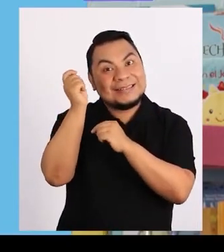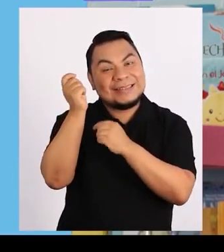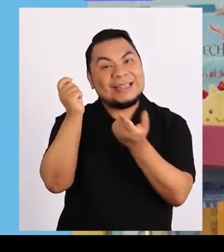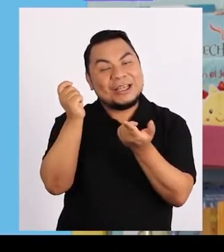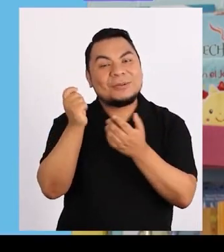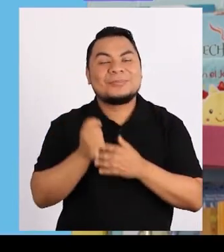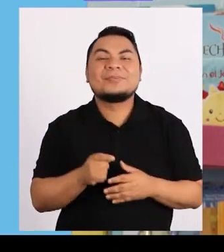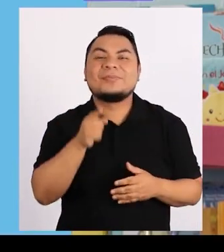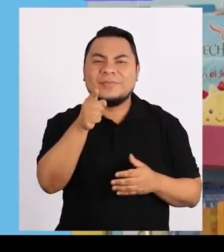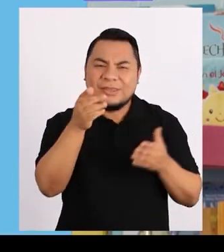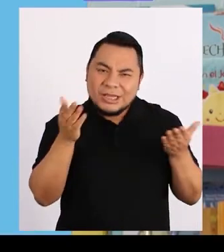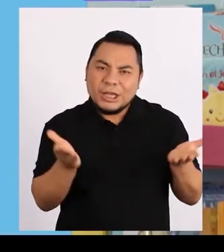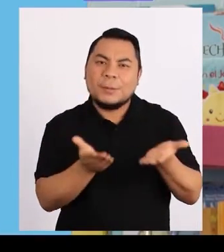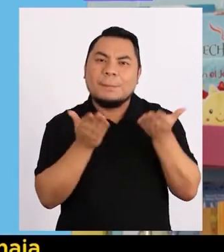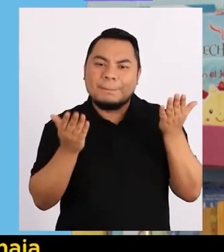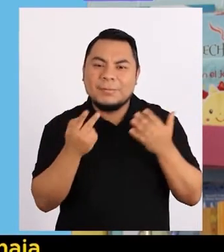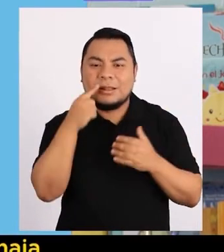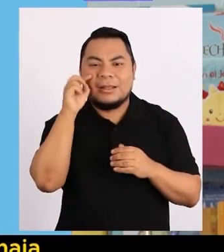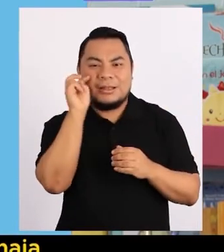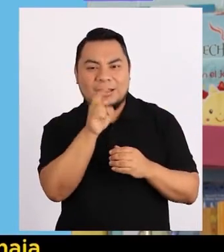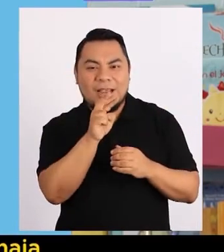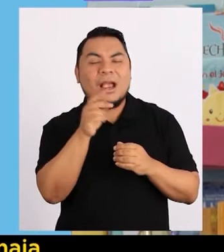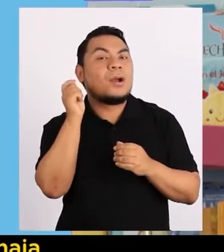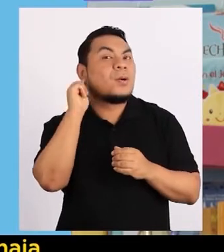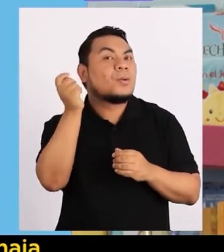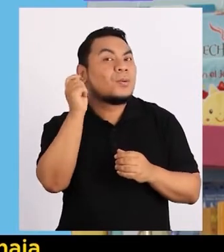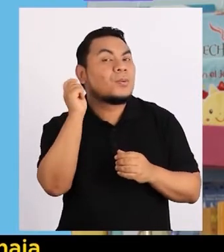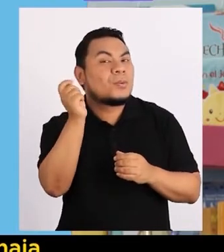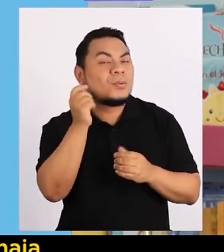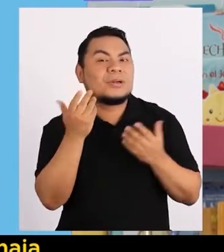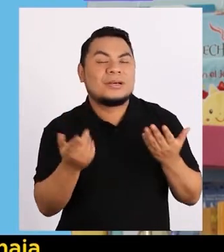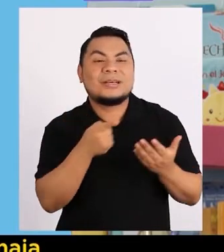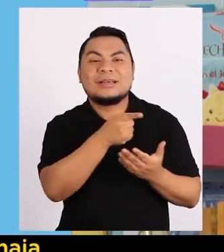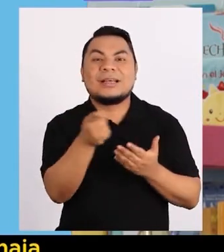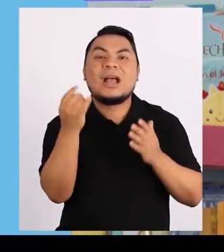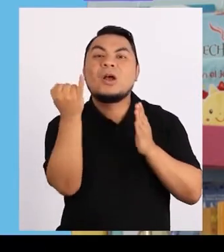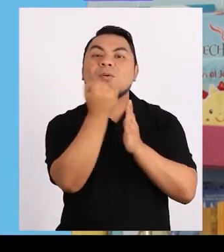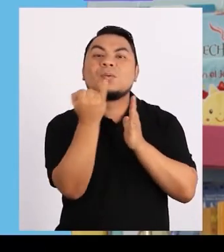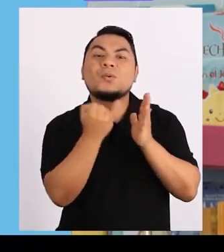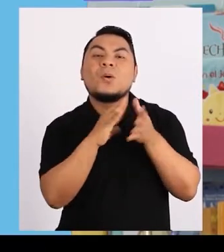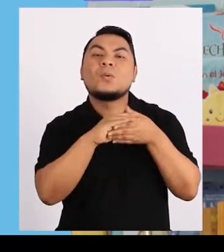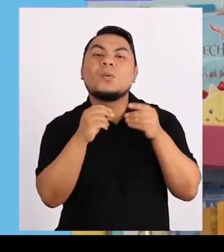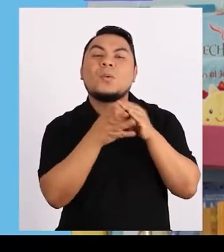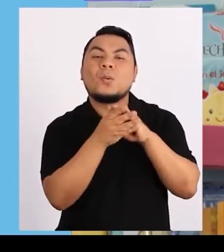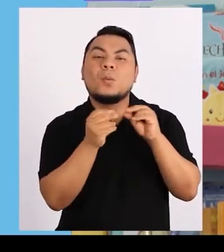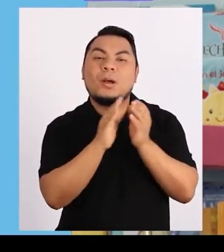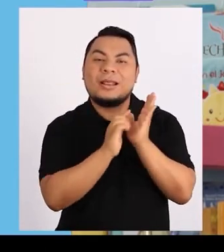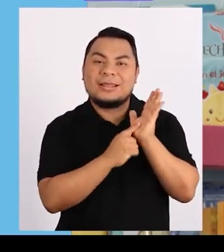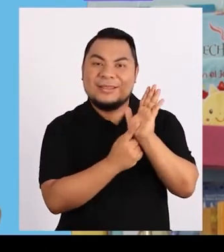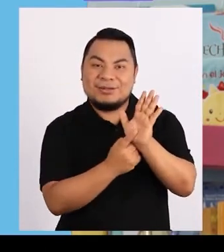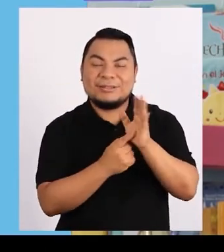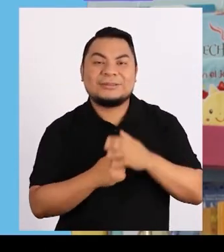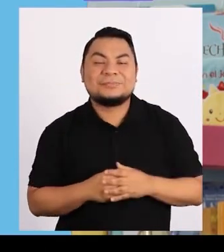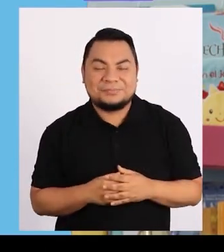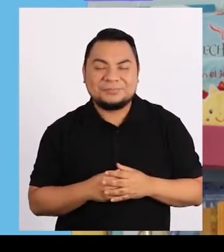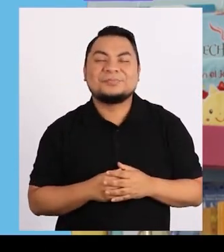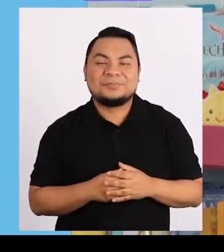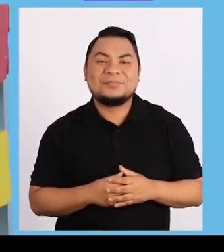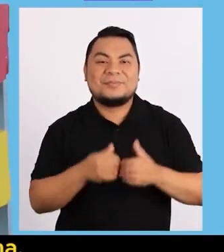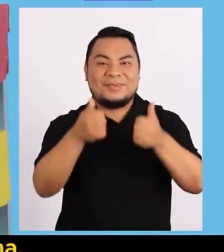Una sonaja. Motiven el reconocimiento de la sonaja en los dibujos del